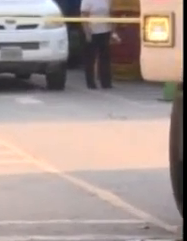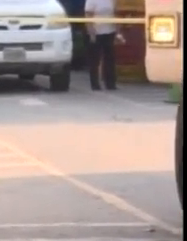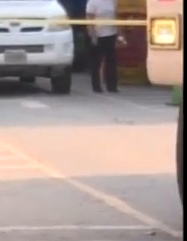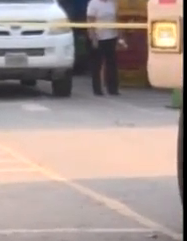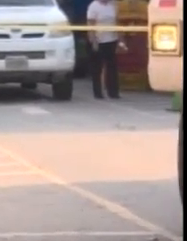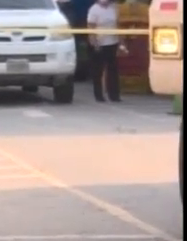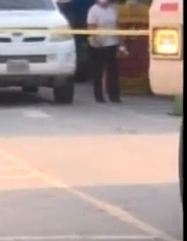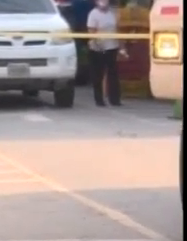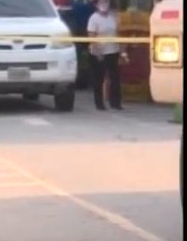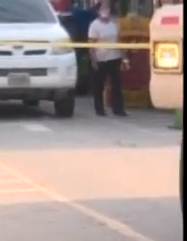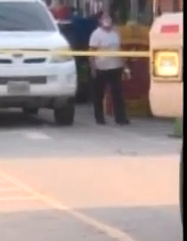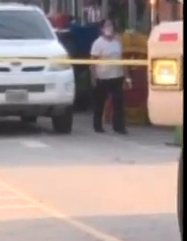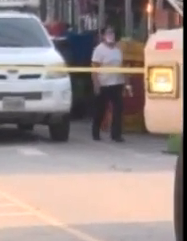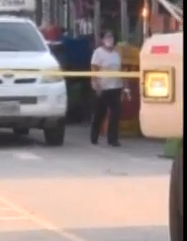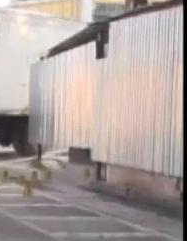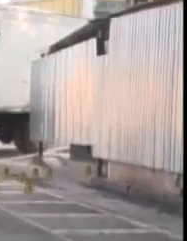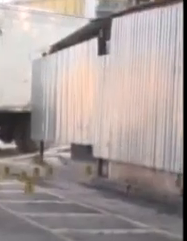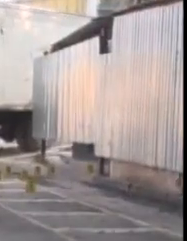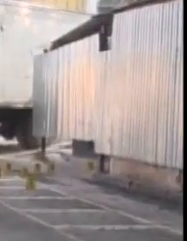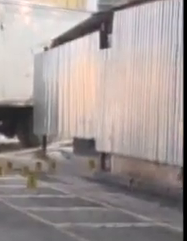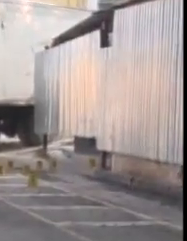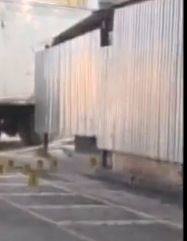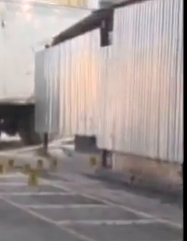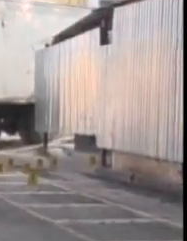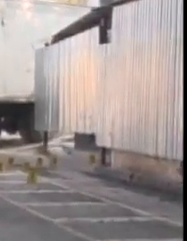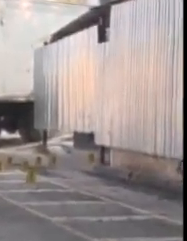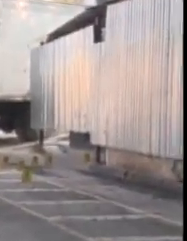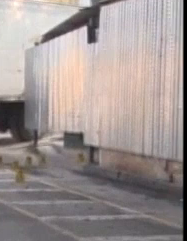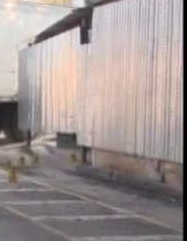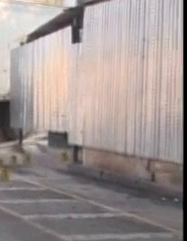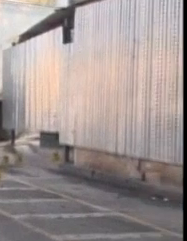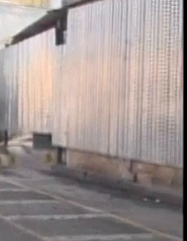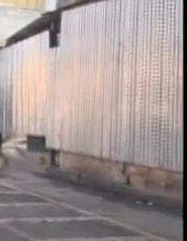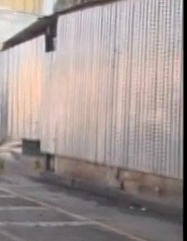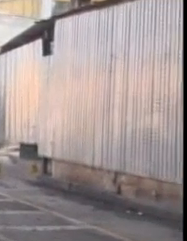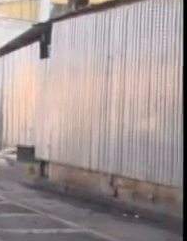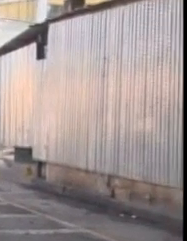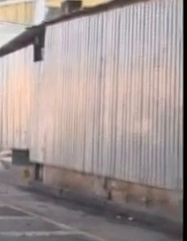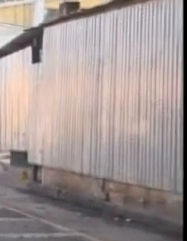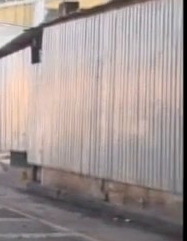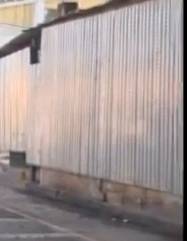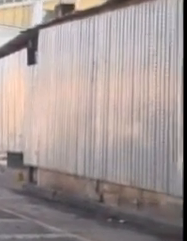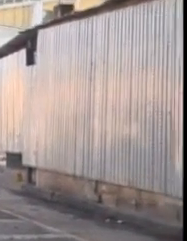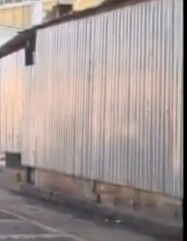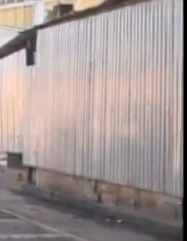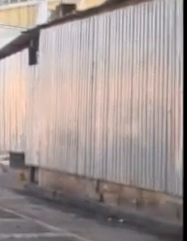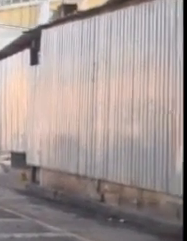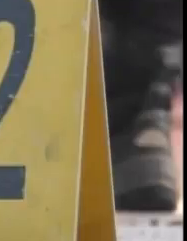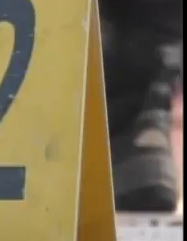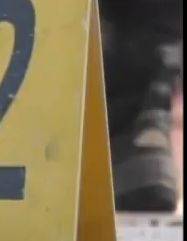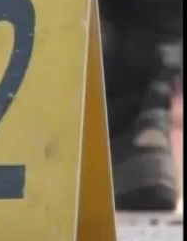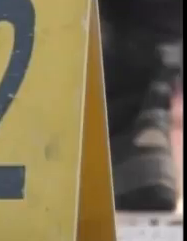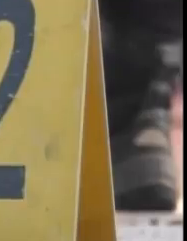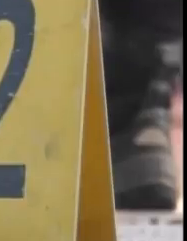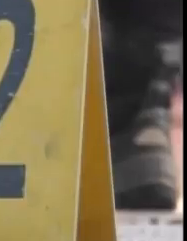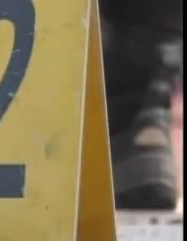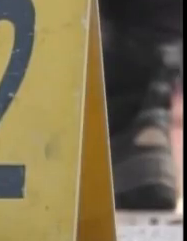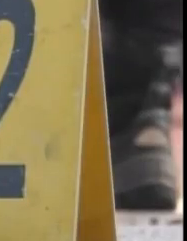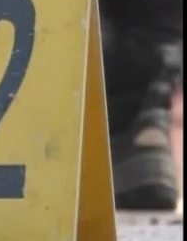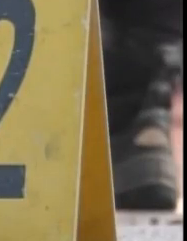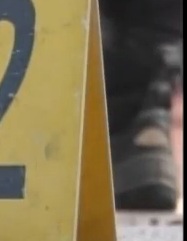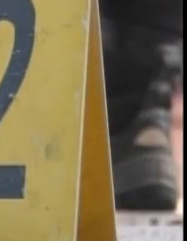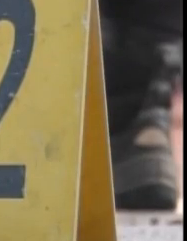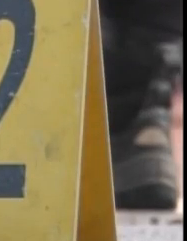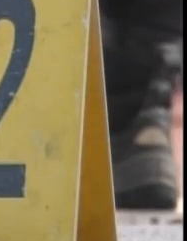sí o sí que están involucrados y que eso eso es peor porque no saben si la persona entonces su colega